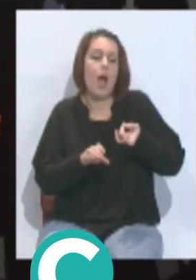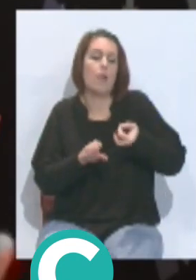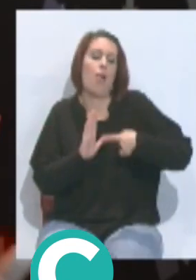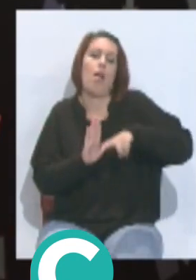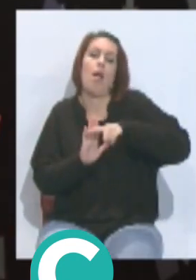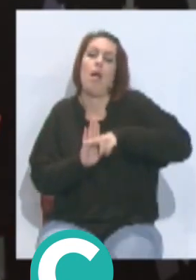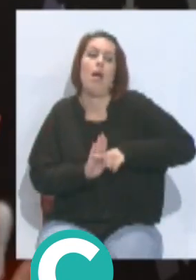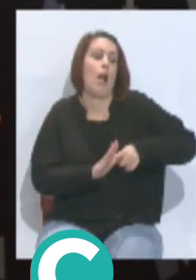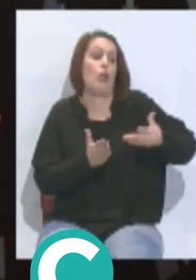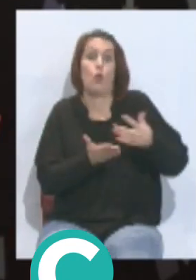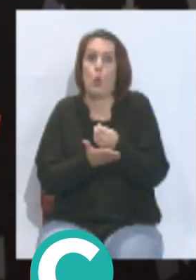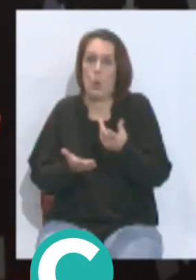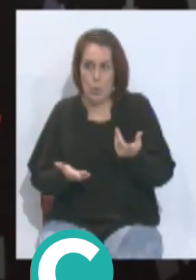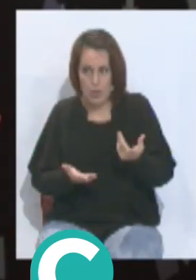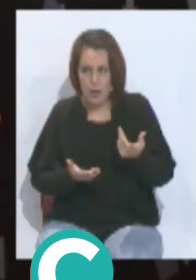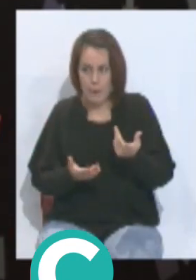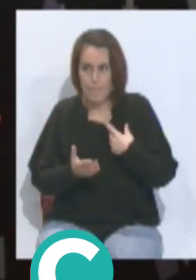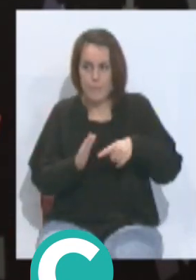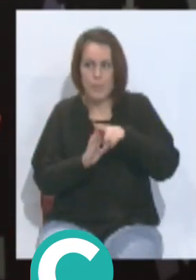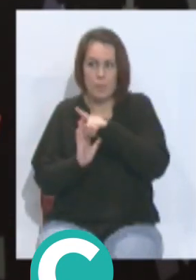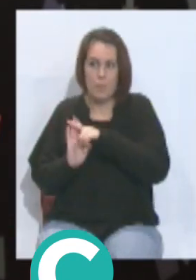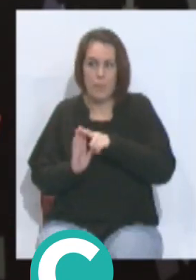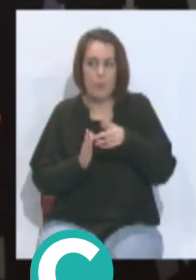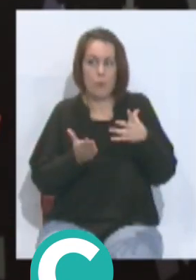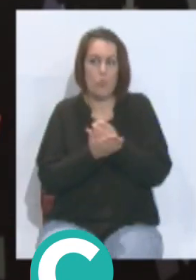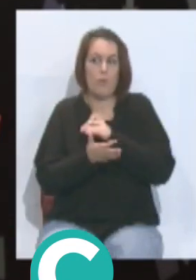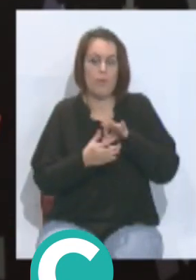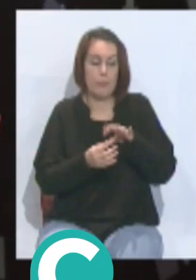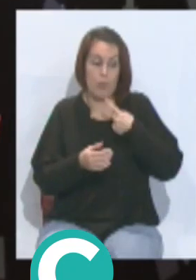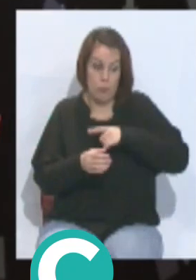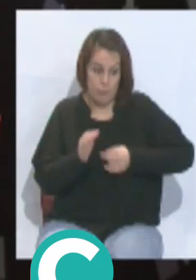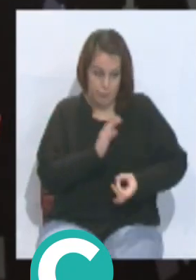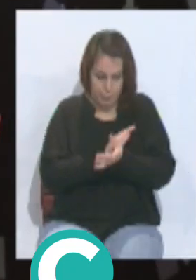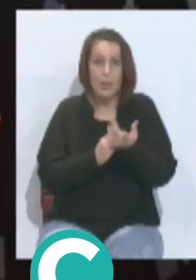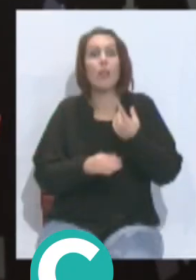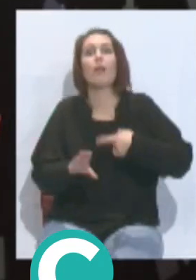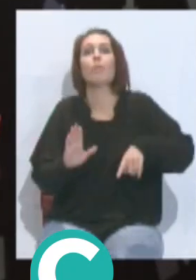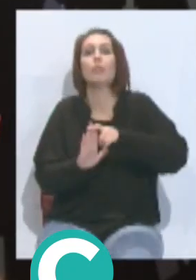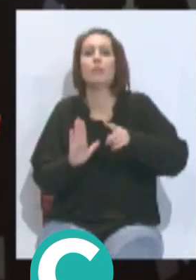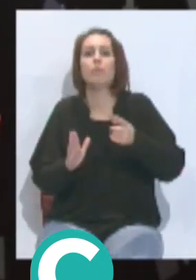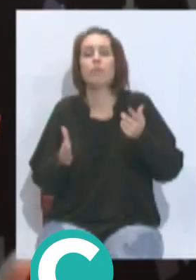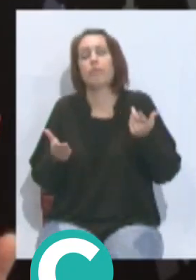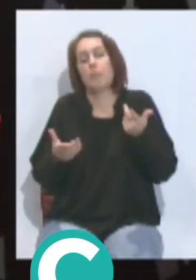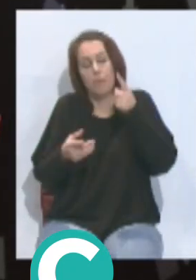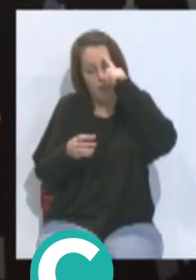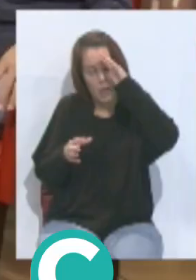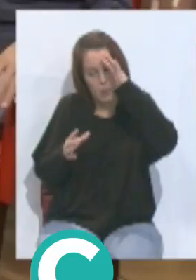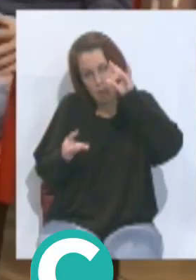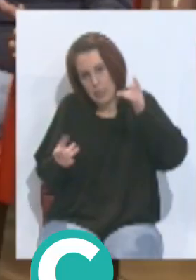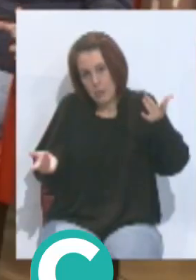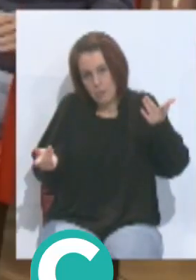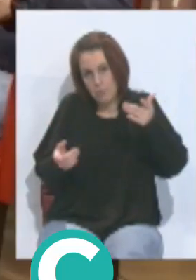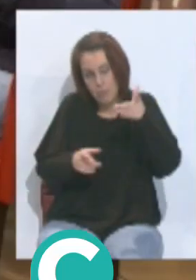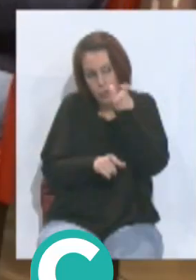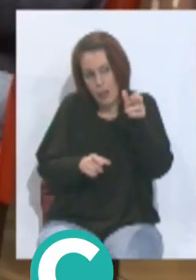hecho, sí, hay gente que se ha apuntado, vamos, a todo lo que estamos sacando, se está apuntando. Y supongo que sí, que habrá